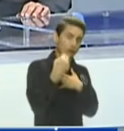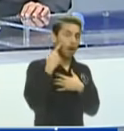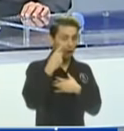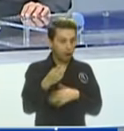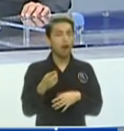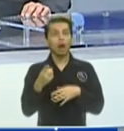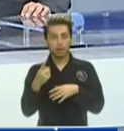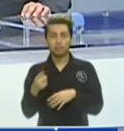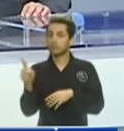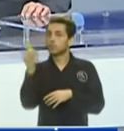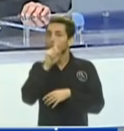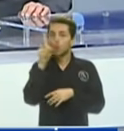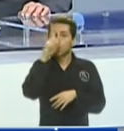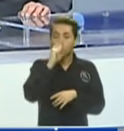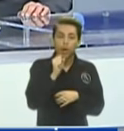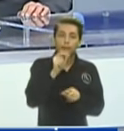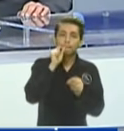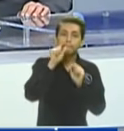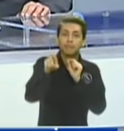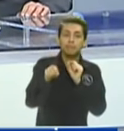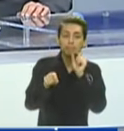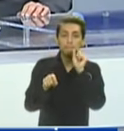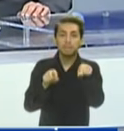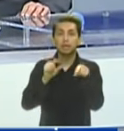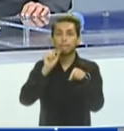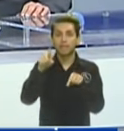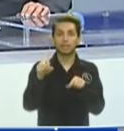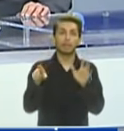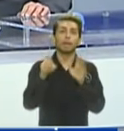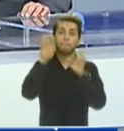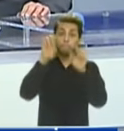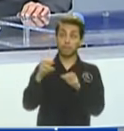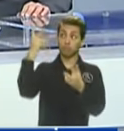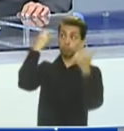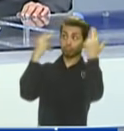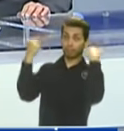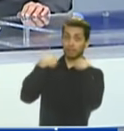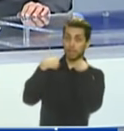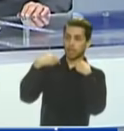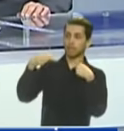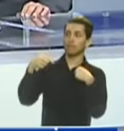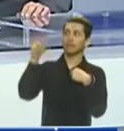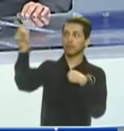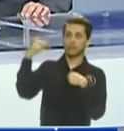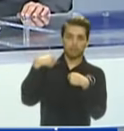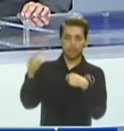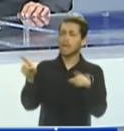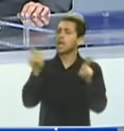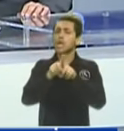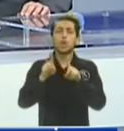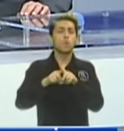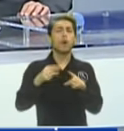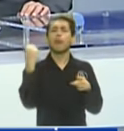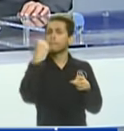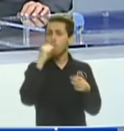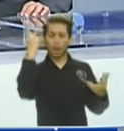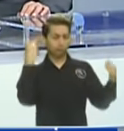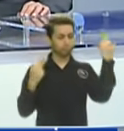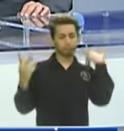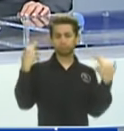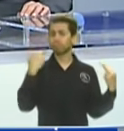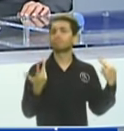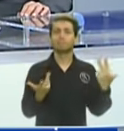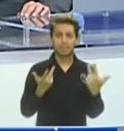tener contagio entre el peluquero y el cliente. Igual un salón de belleza. Tiene que haber distanciamiento